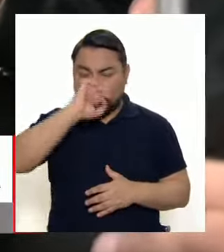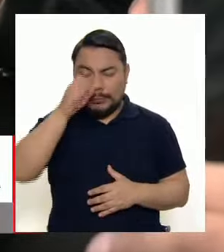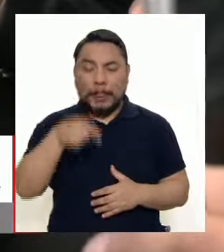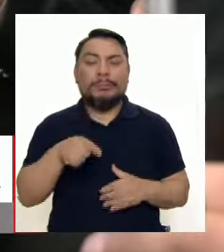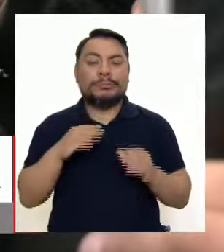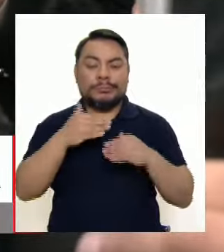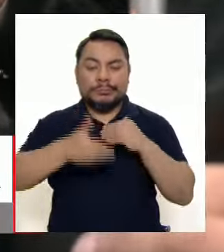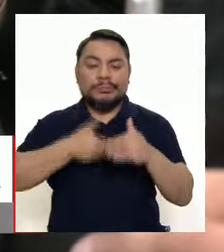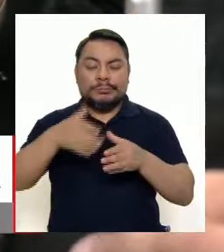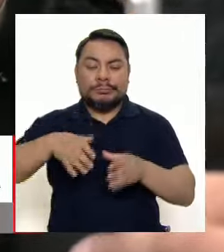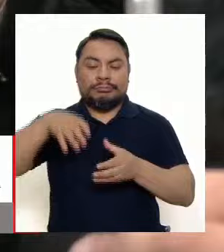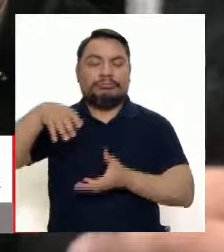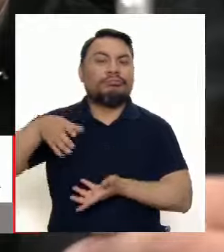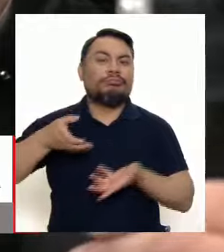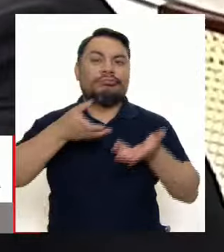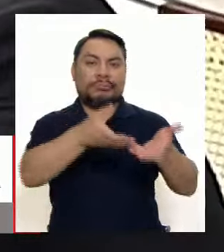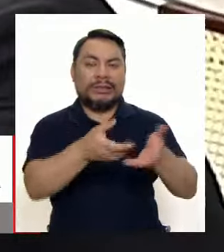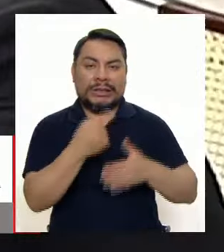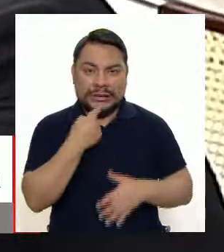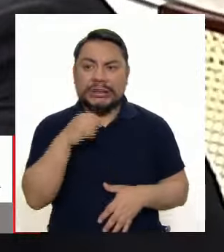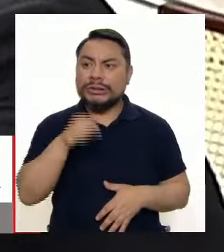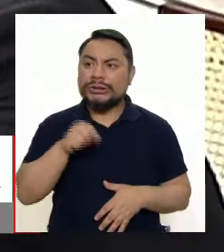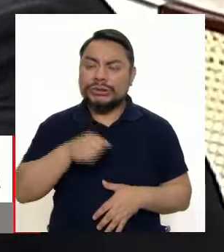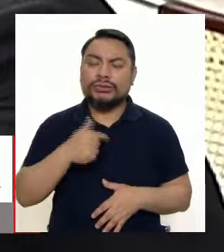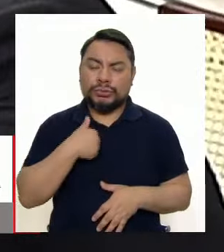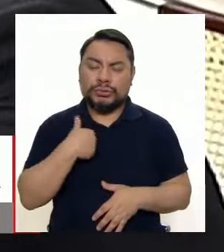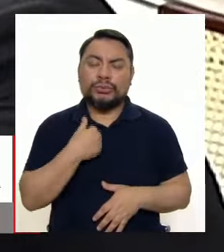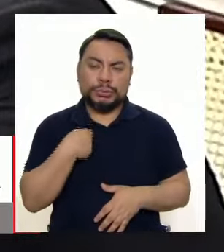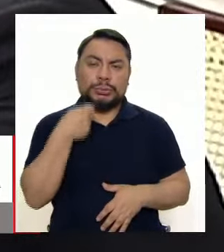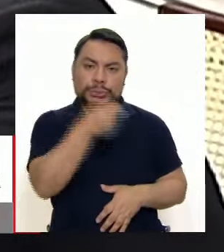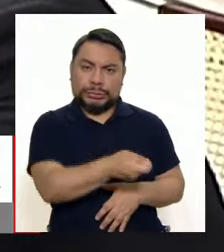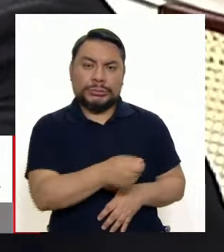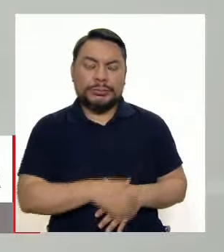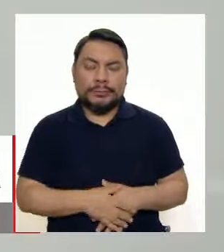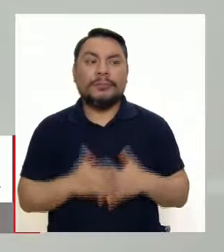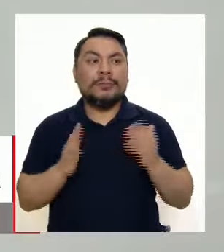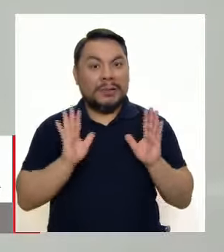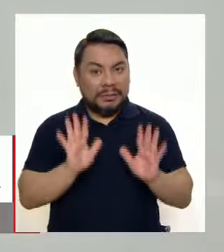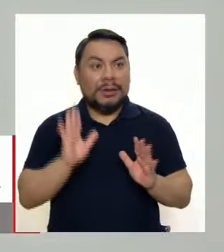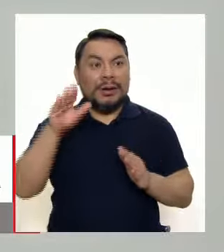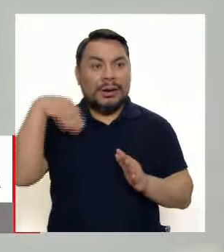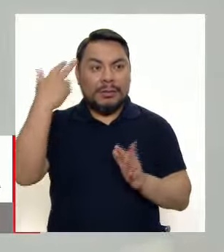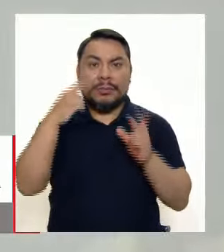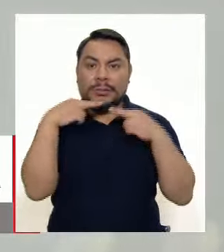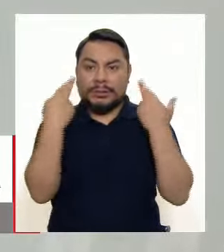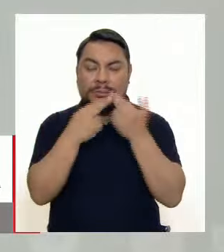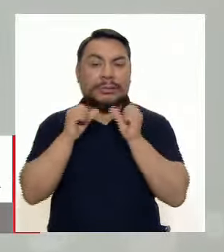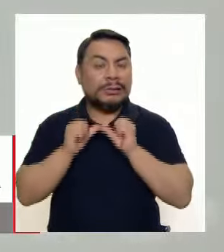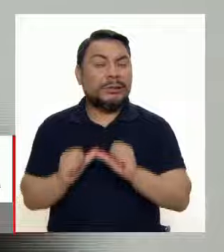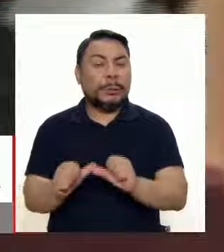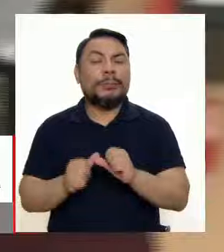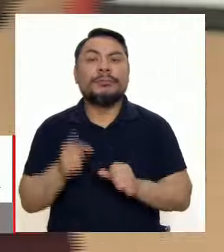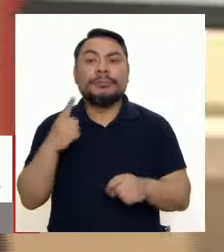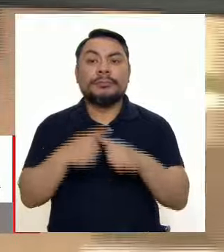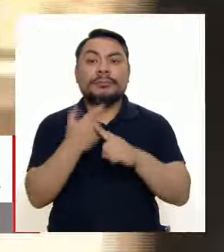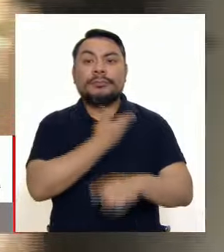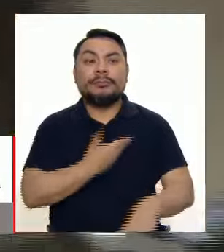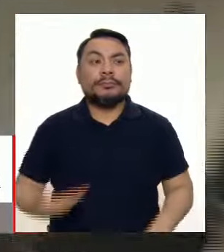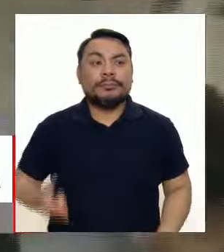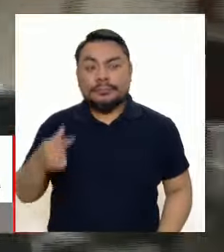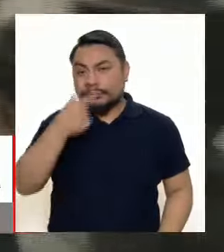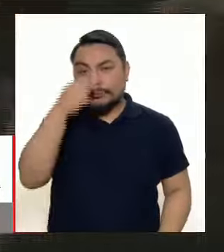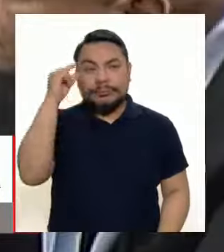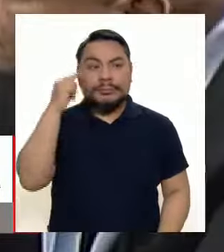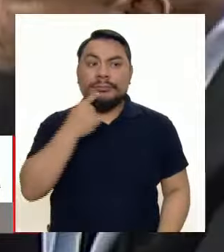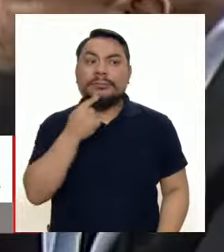en un sobre manila el juicio oral contra el ex mandatario continuará en una próxima sesión el presidente de la república